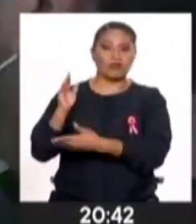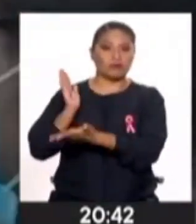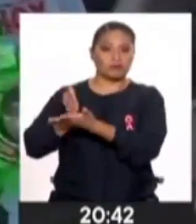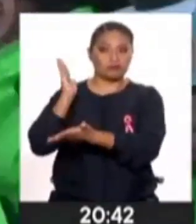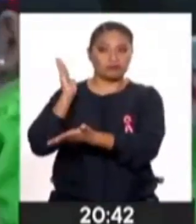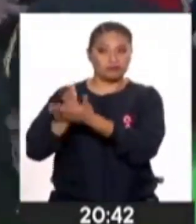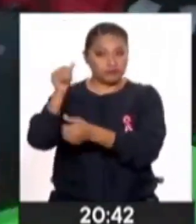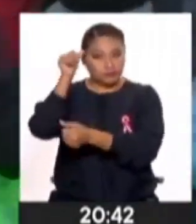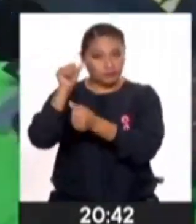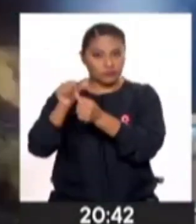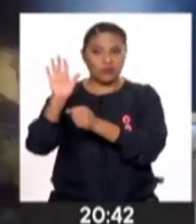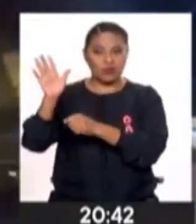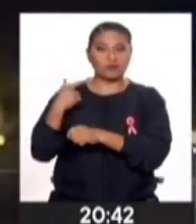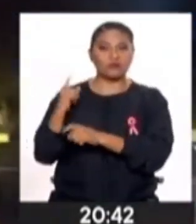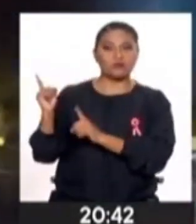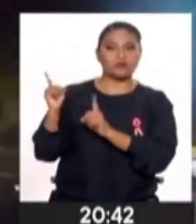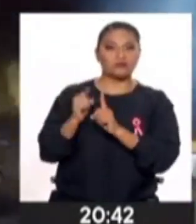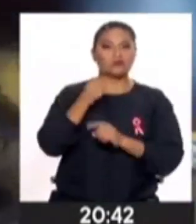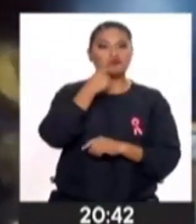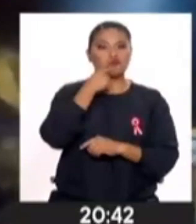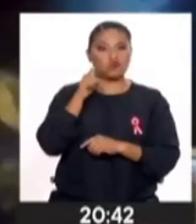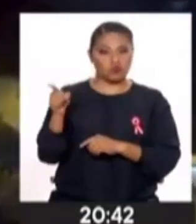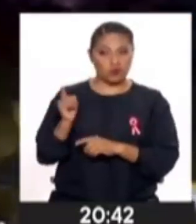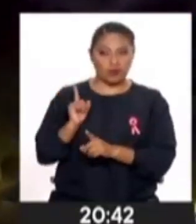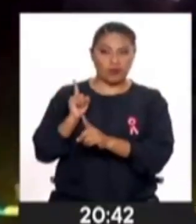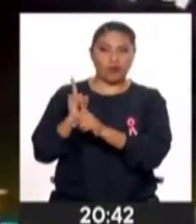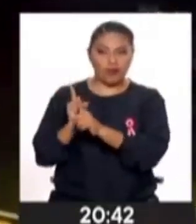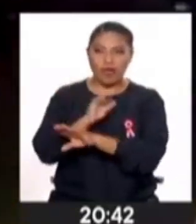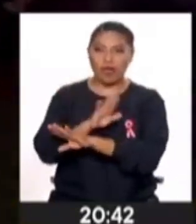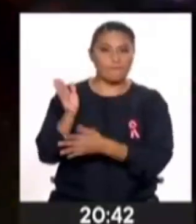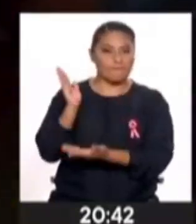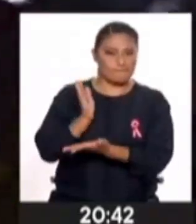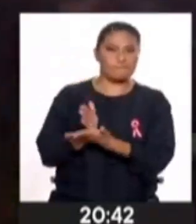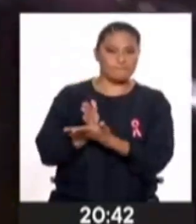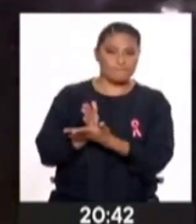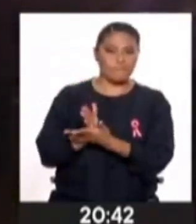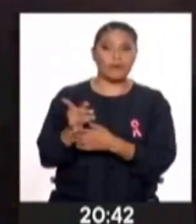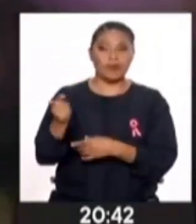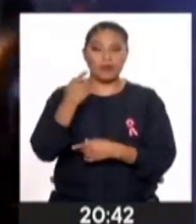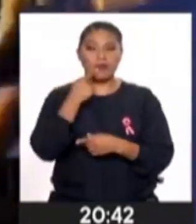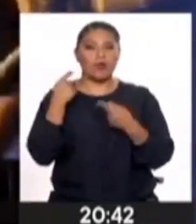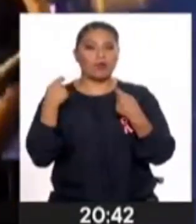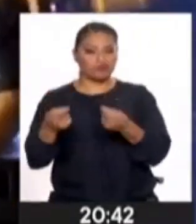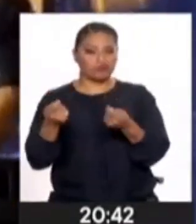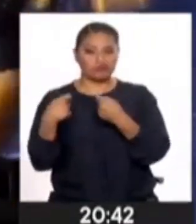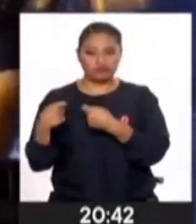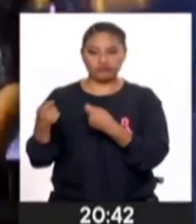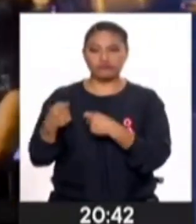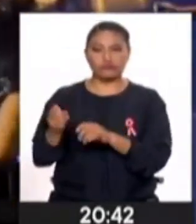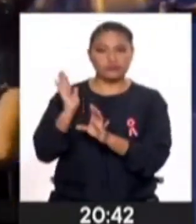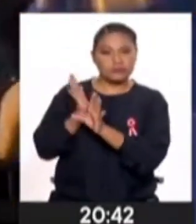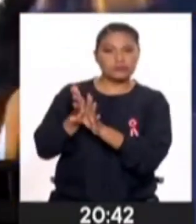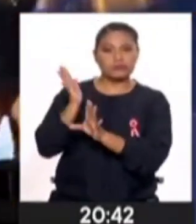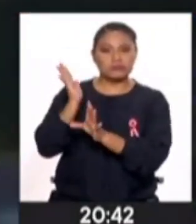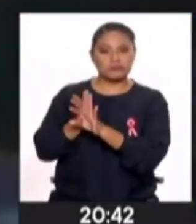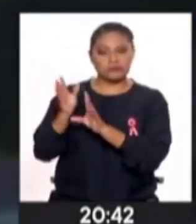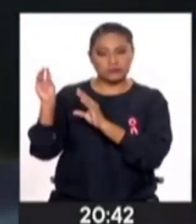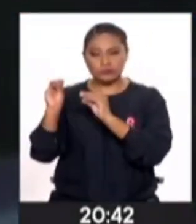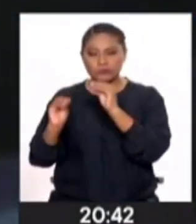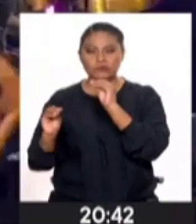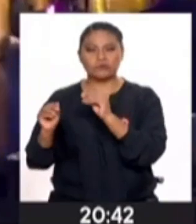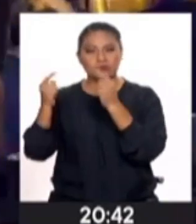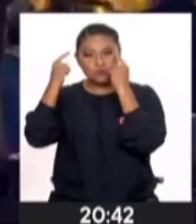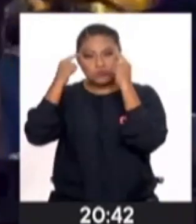restricciones hacia su expareja Dalia Durán. Además de supuestamente someterla a ella y a sus hijos a maltrato